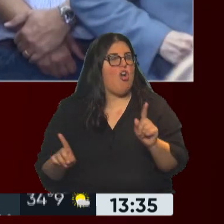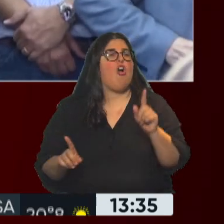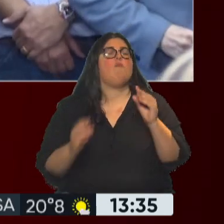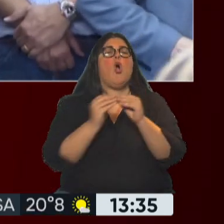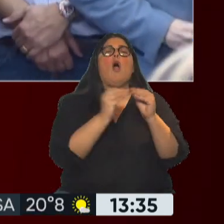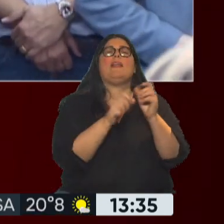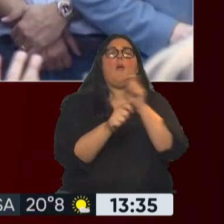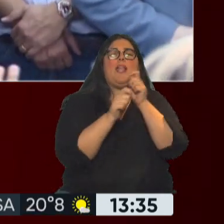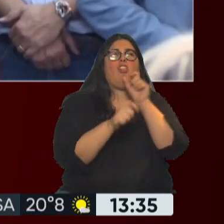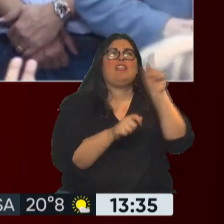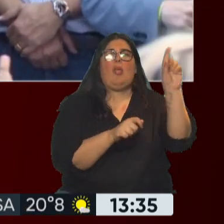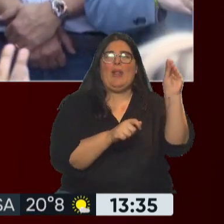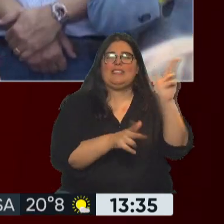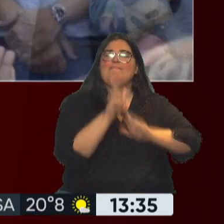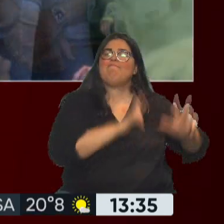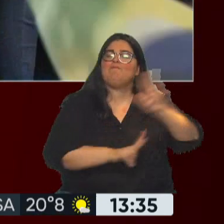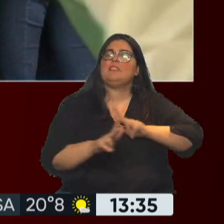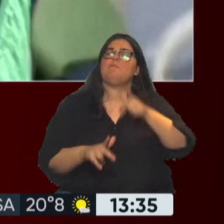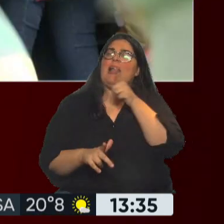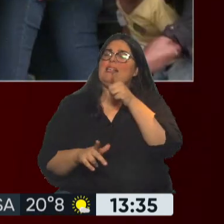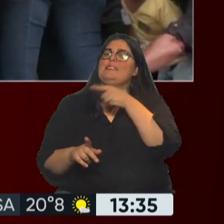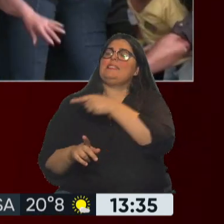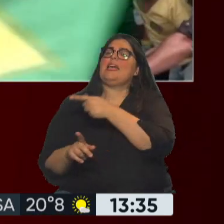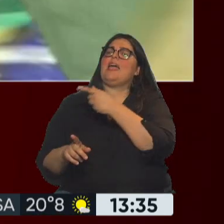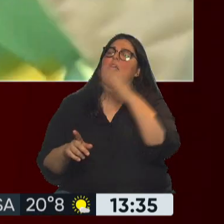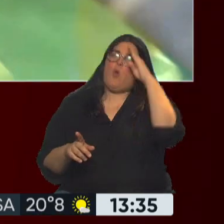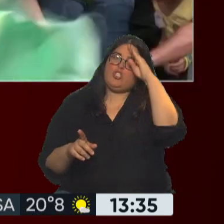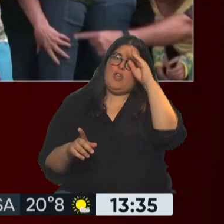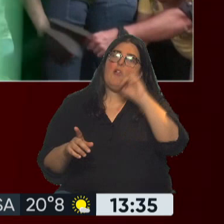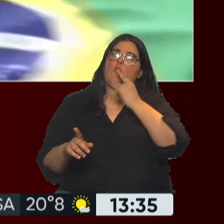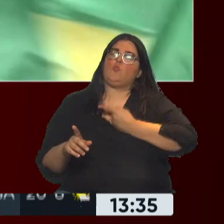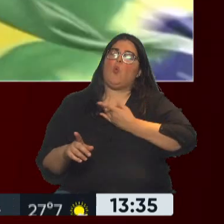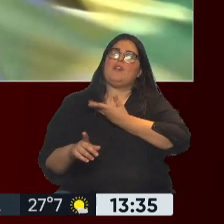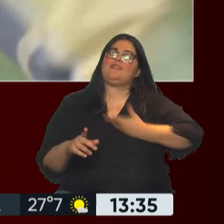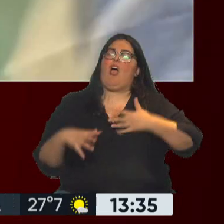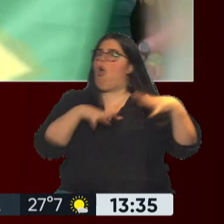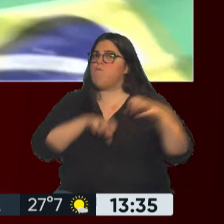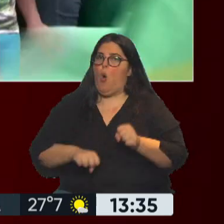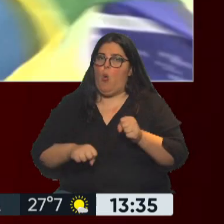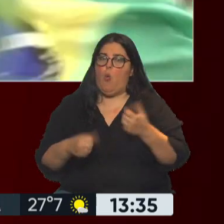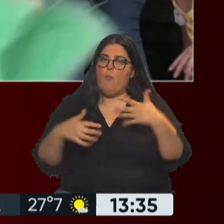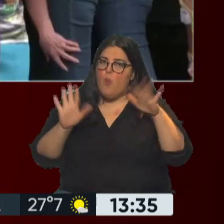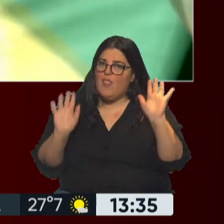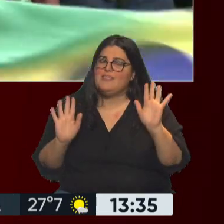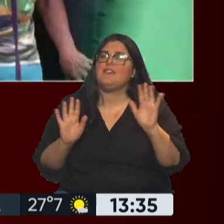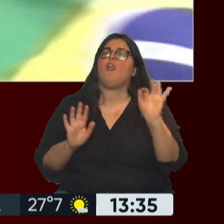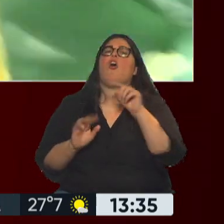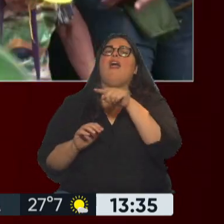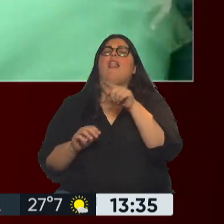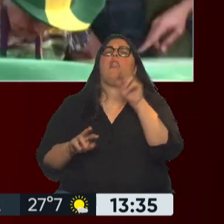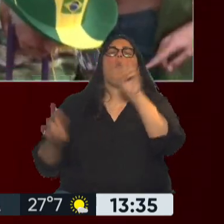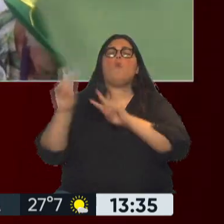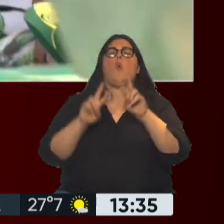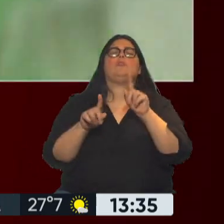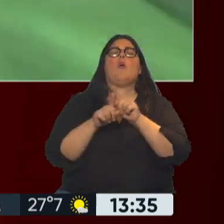que ese temor a un autogolpe, hemos visto durante estos últimos días también ese intento de modificar la fecha